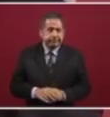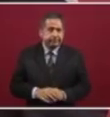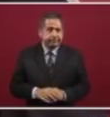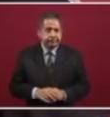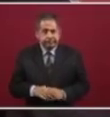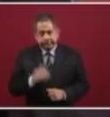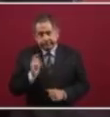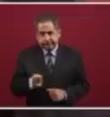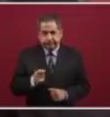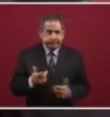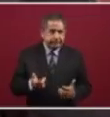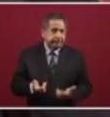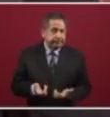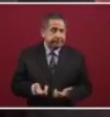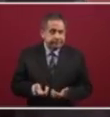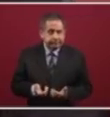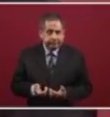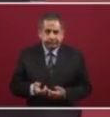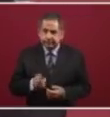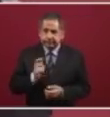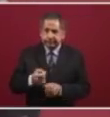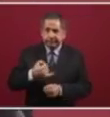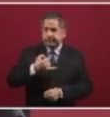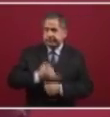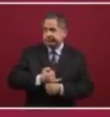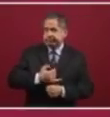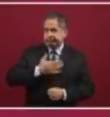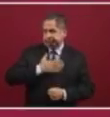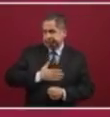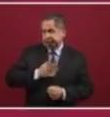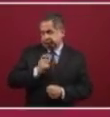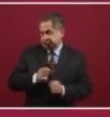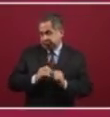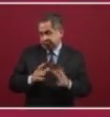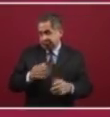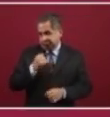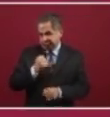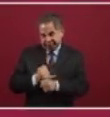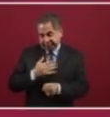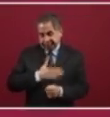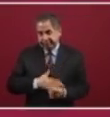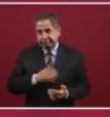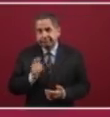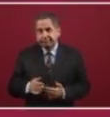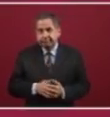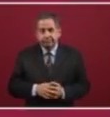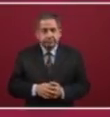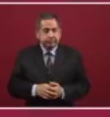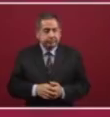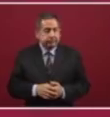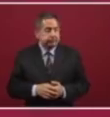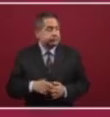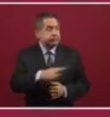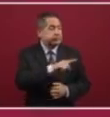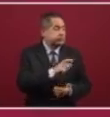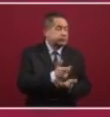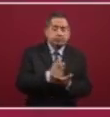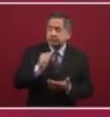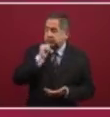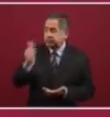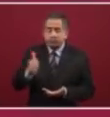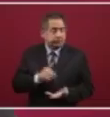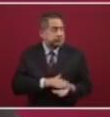Entonces, es una injusticia que no se paguen